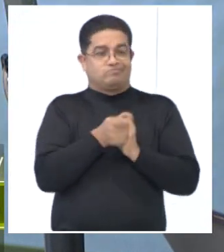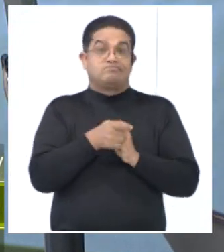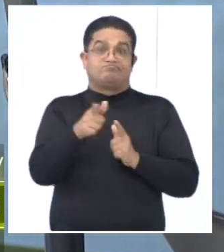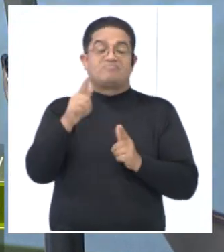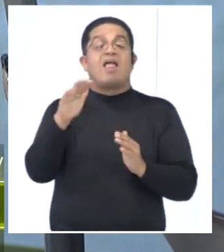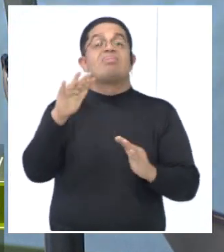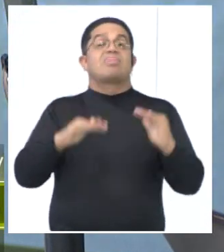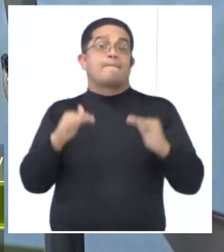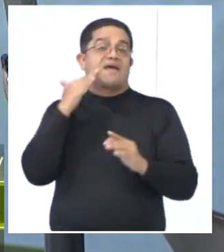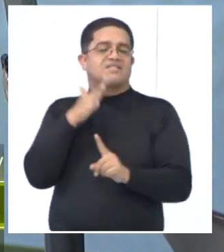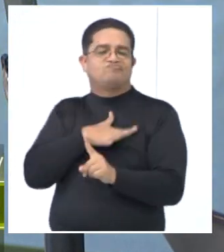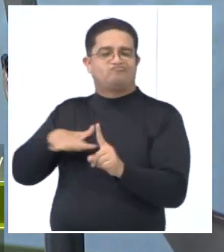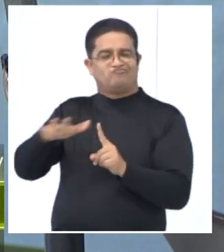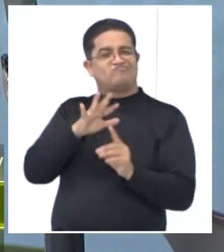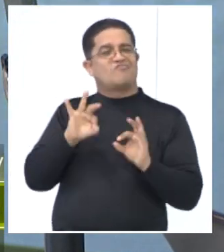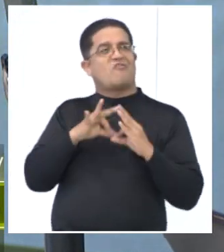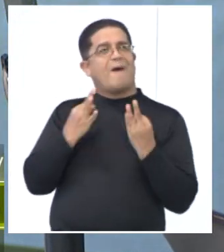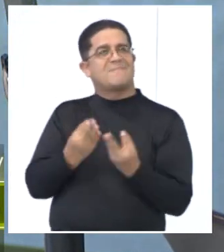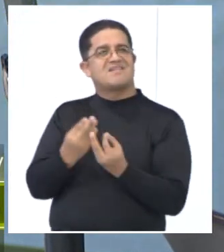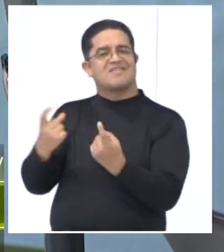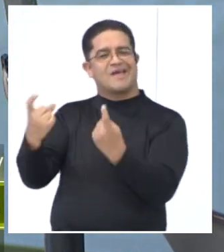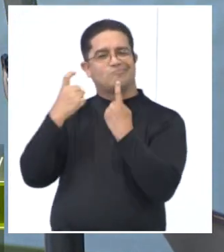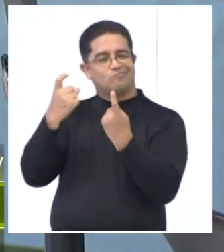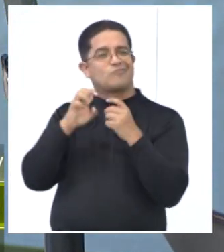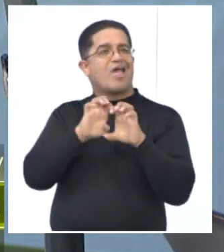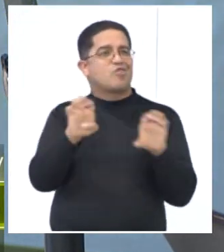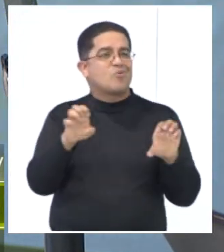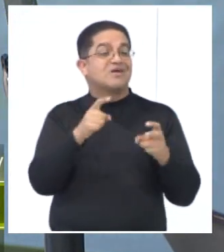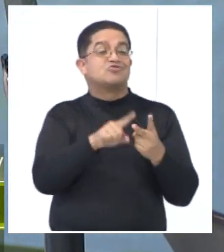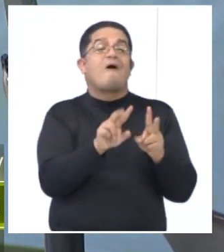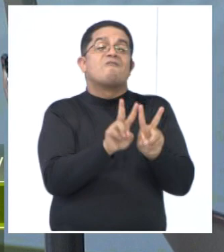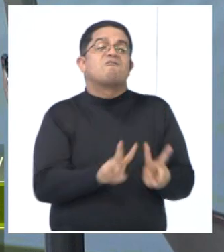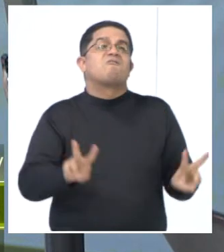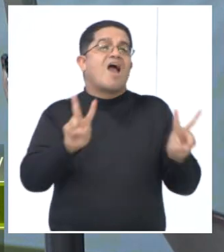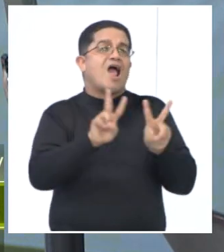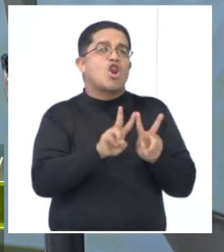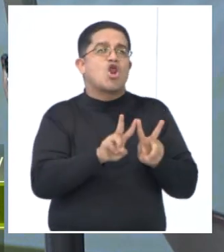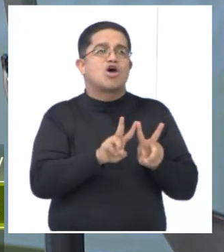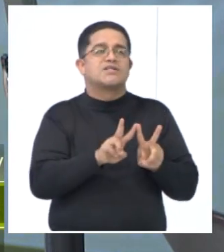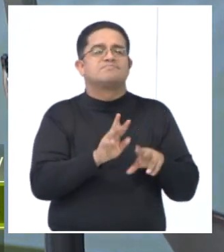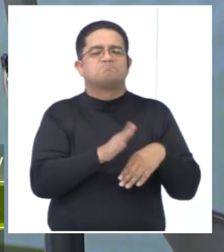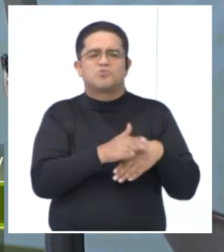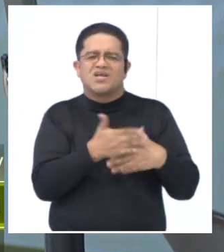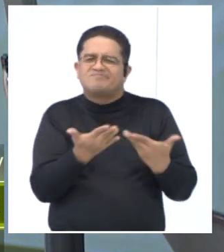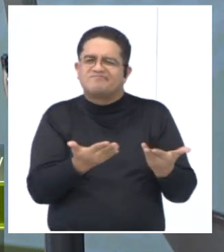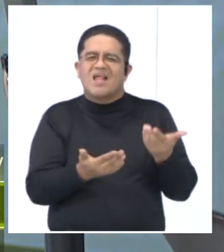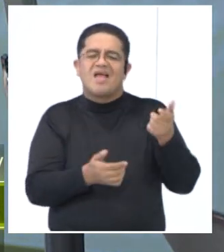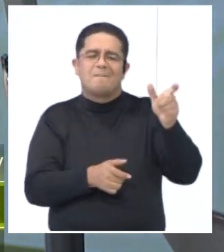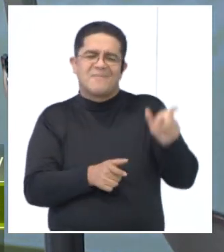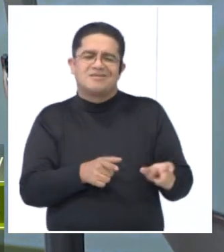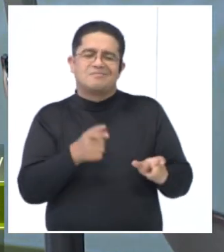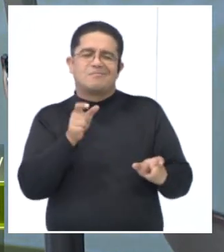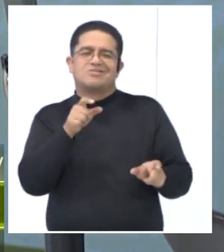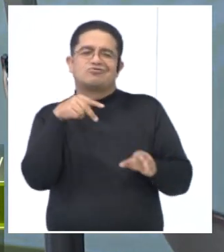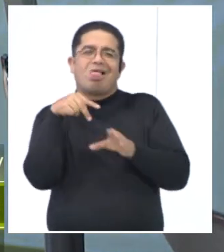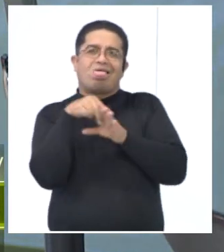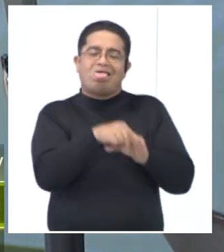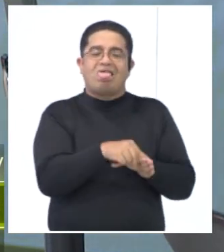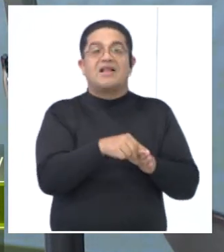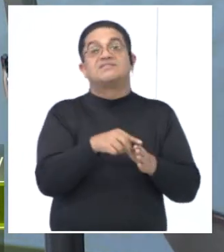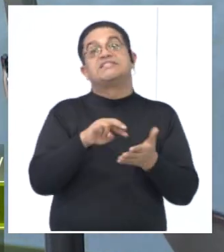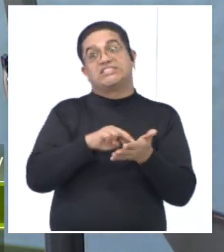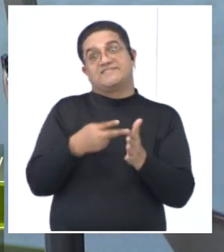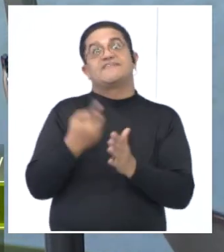entorno familiar, de su educación, de los valores, porque ¿qué realmente esconde a veces también un acosador? Inseguridad.